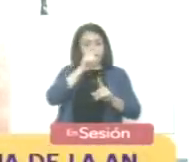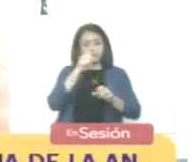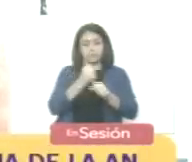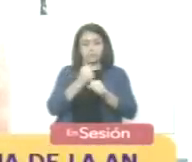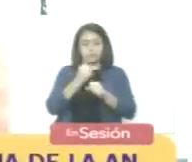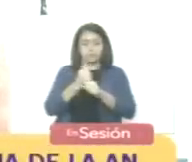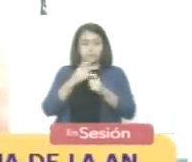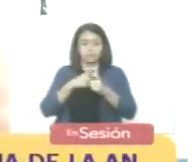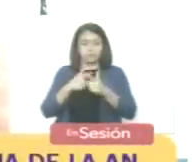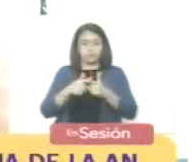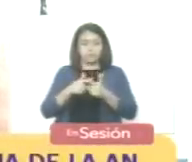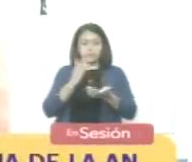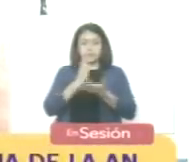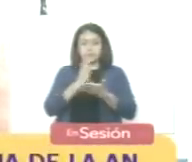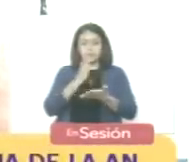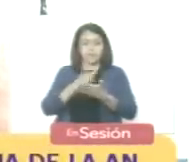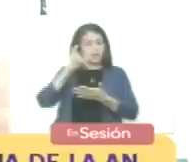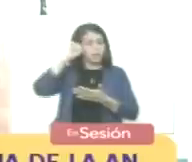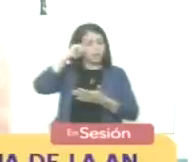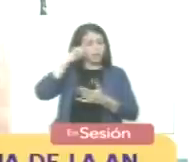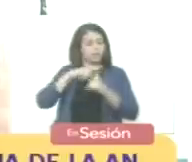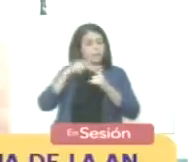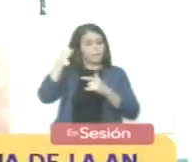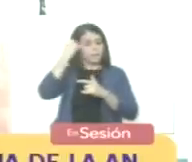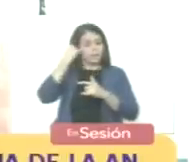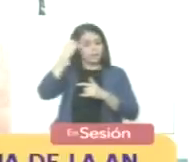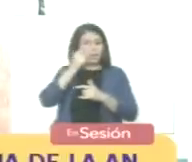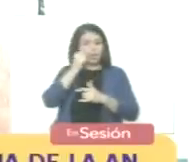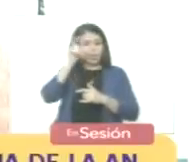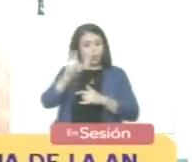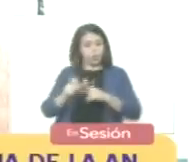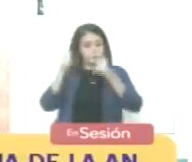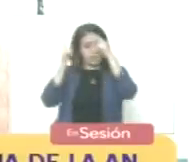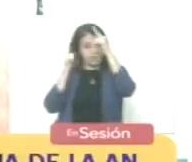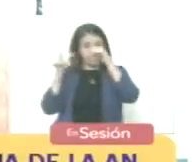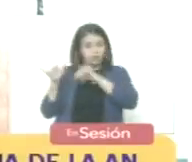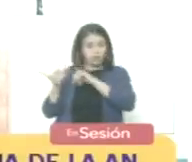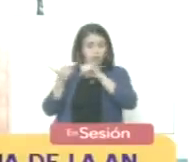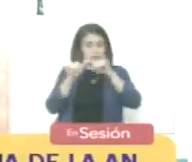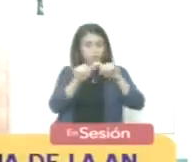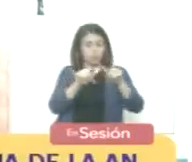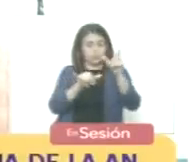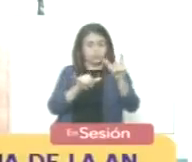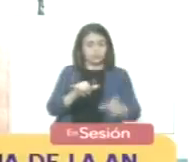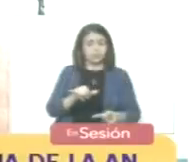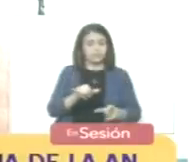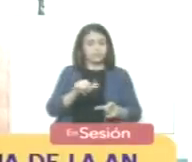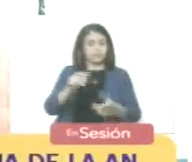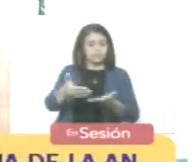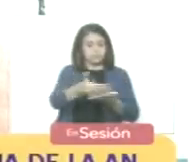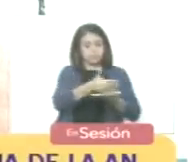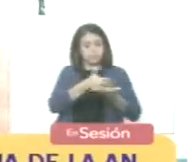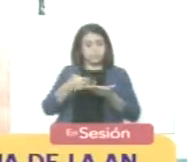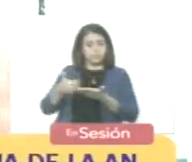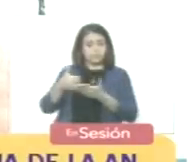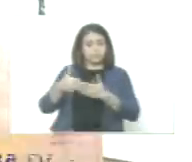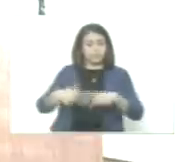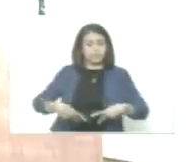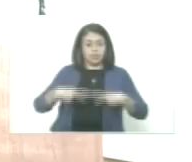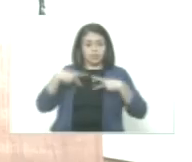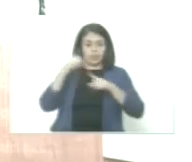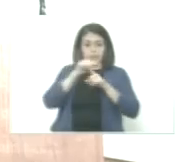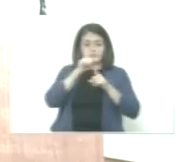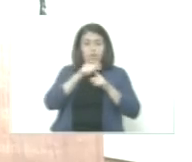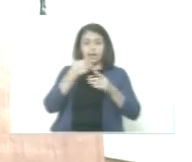trabajo, para que siempre nos recuerde lo que pensaba un hombre como Hugo Chávez de él y lo que recoge una vida de lucha.